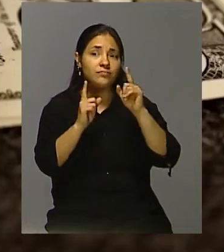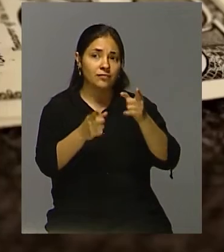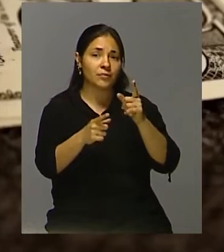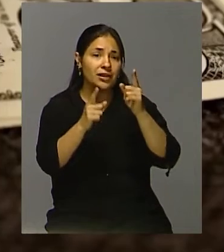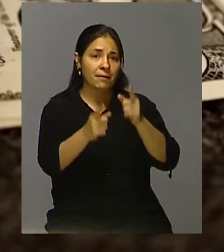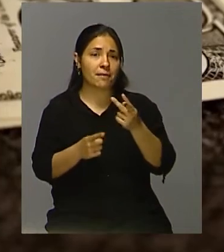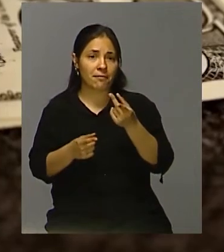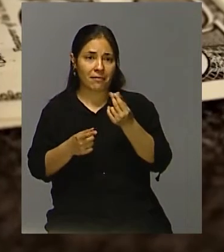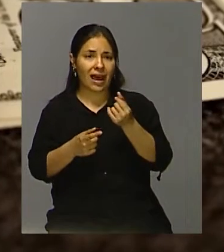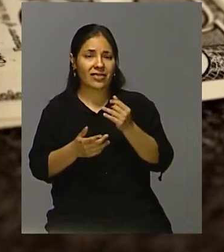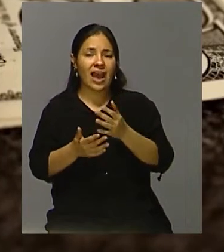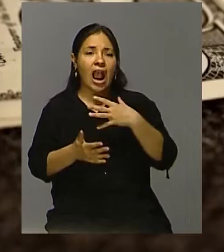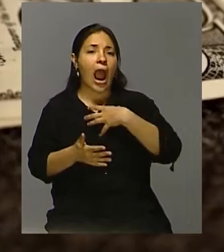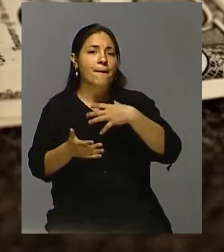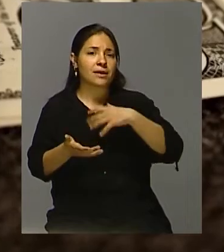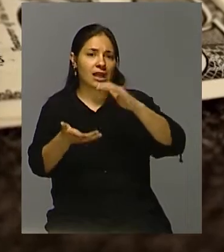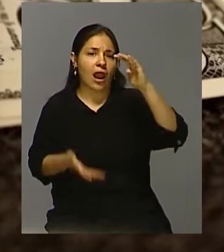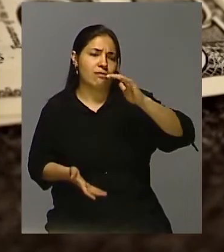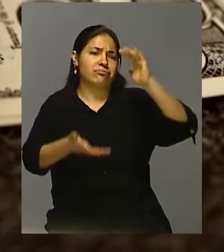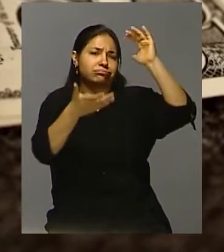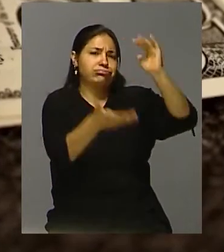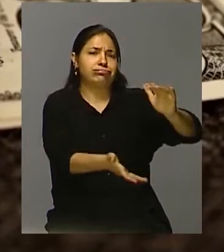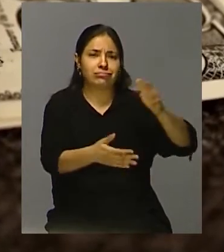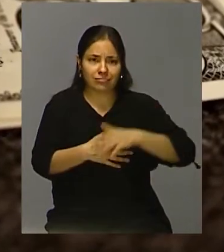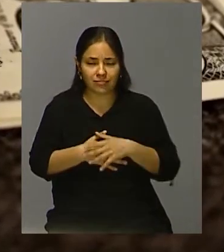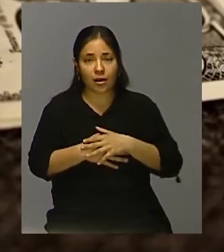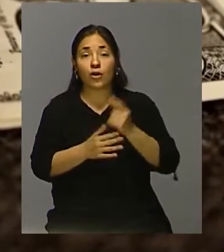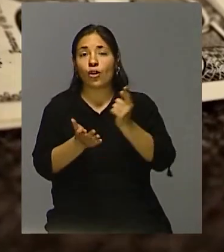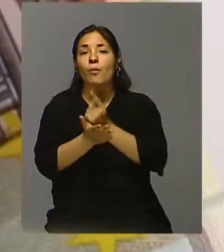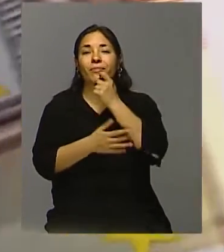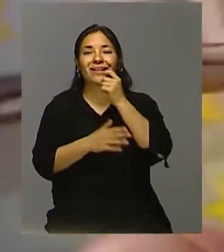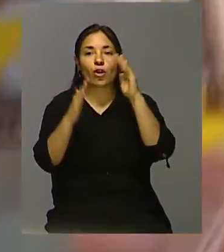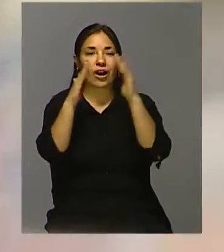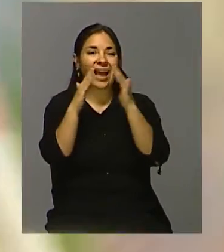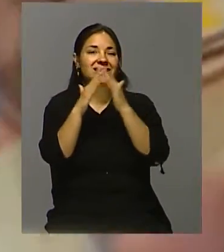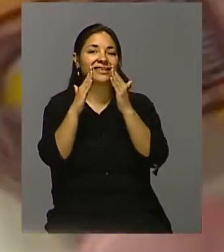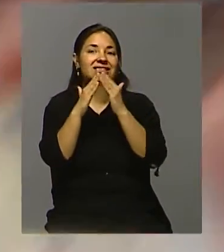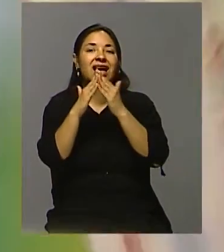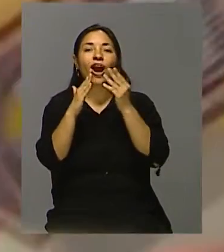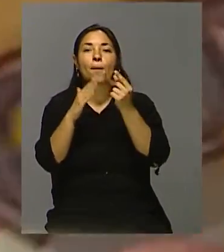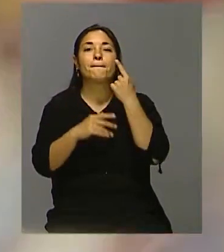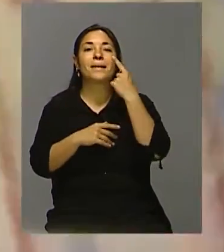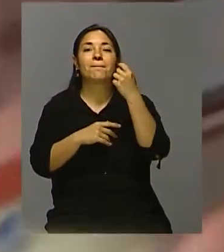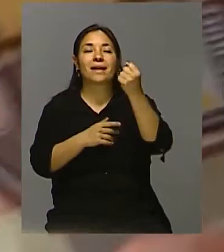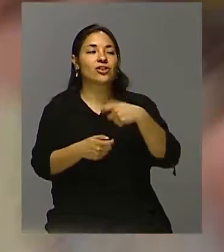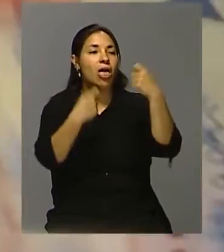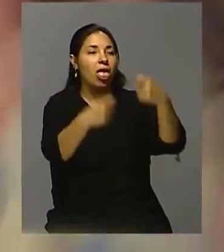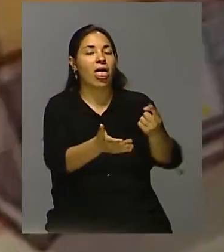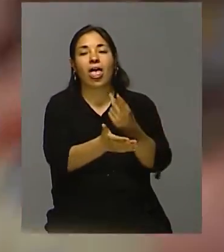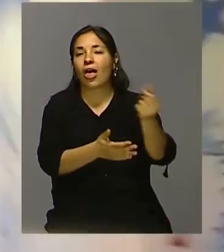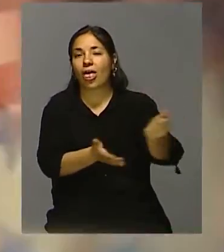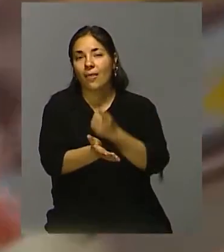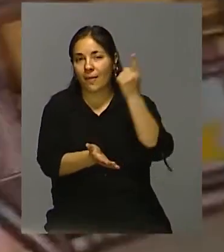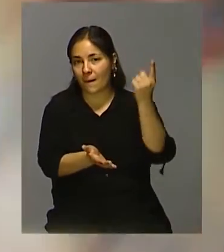grandes cantidades de capital. Claro, no nos podemos comprar un inmueble con 1.000 pesos, haciendo un ejemplo extremo,